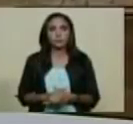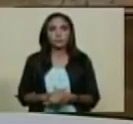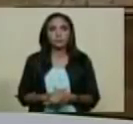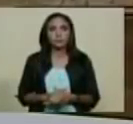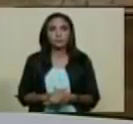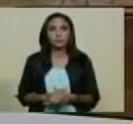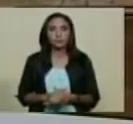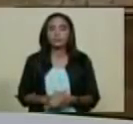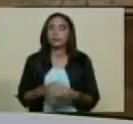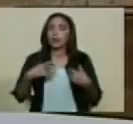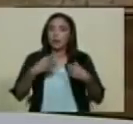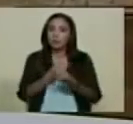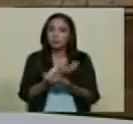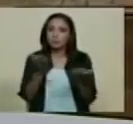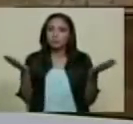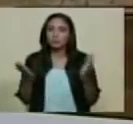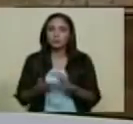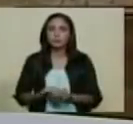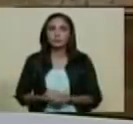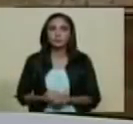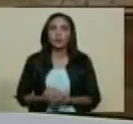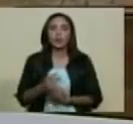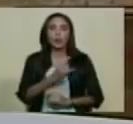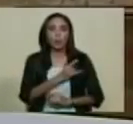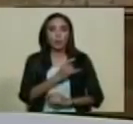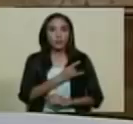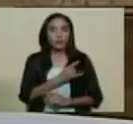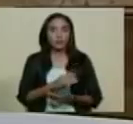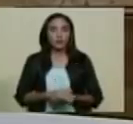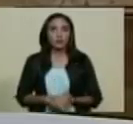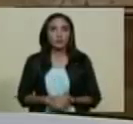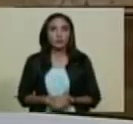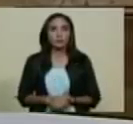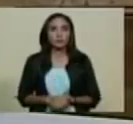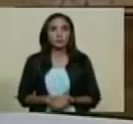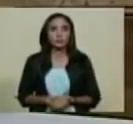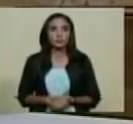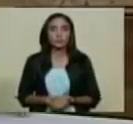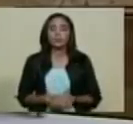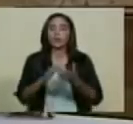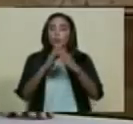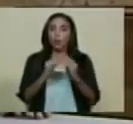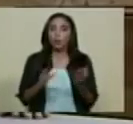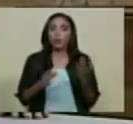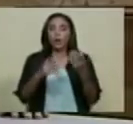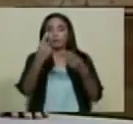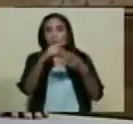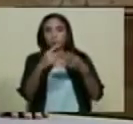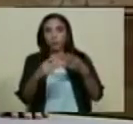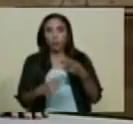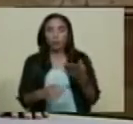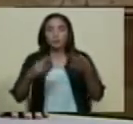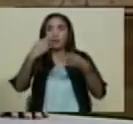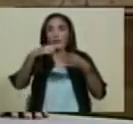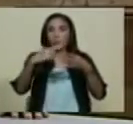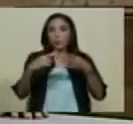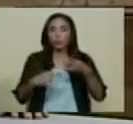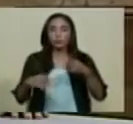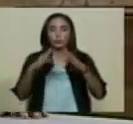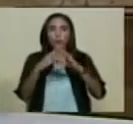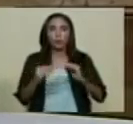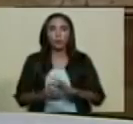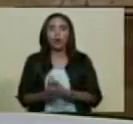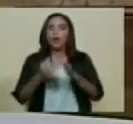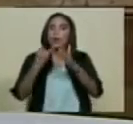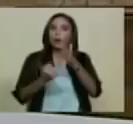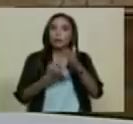de dotación a las universidades. Entrega de insumos, materiales y equipos a los